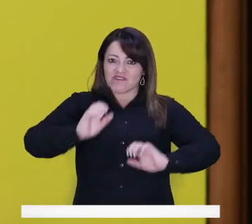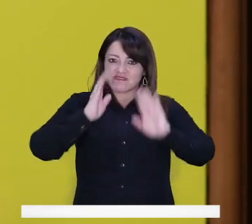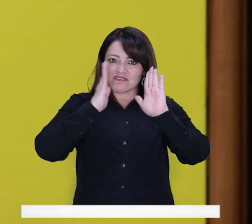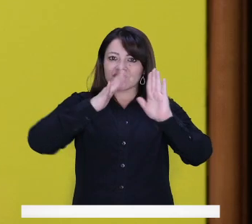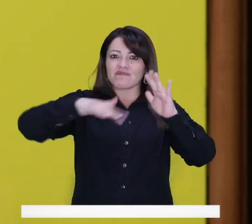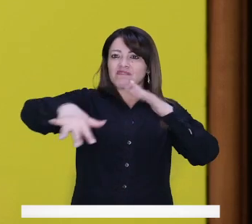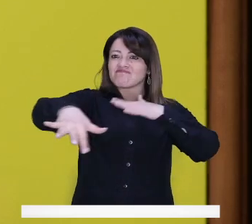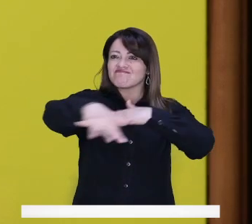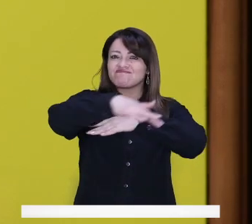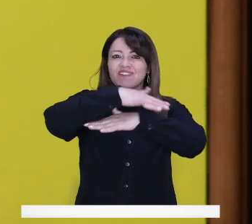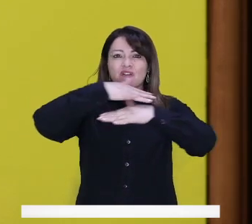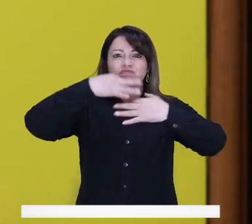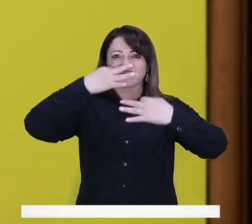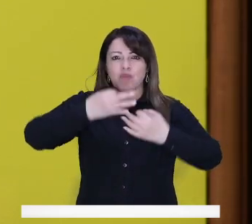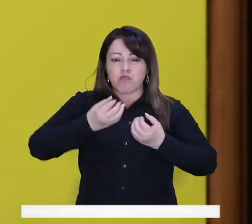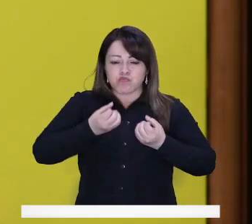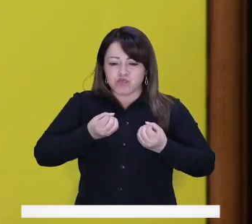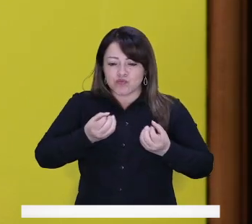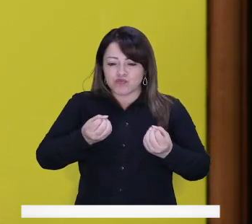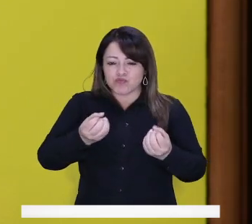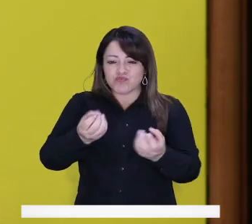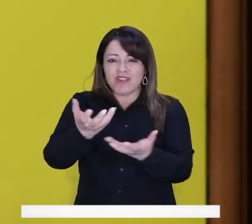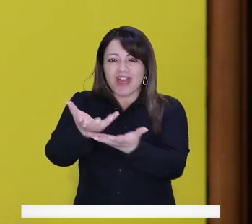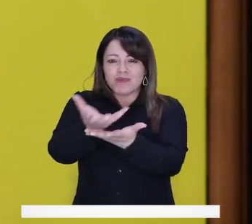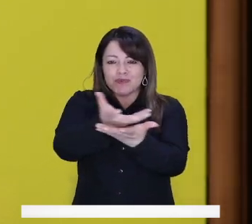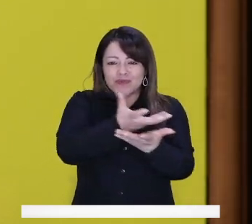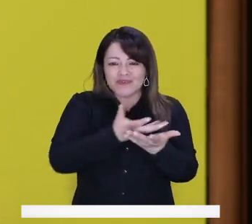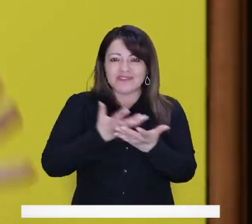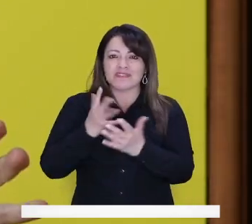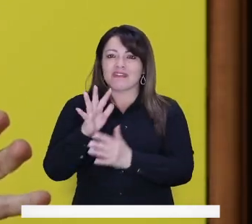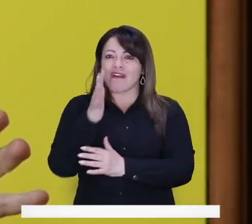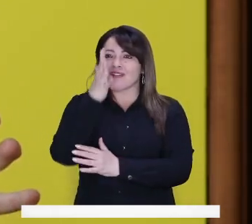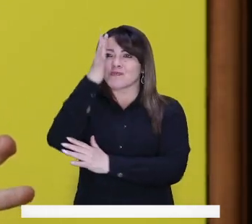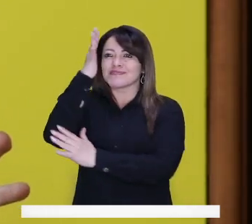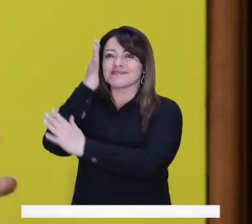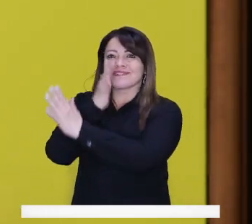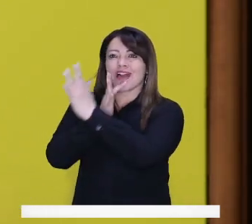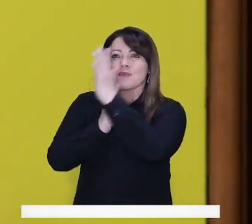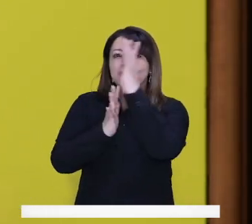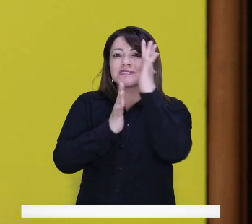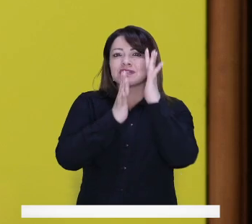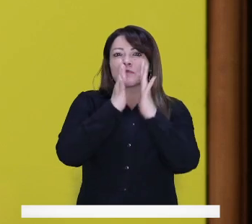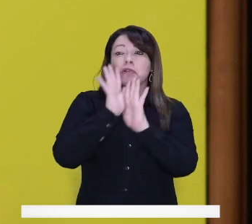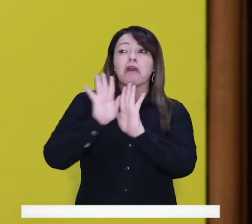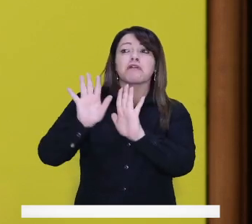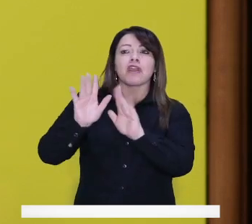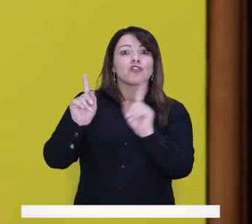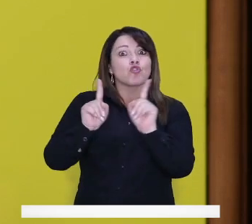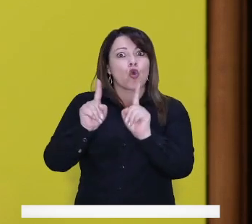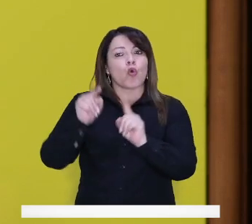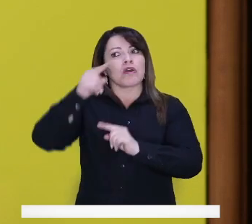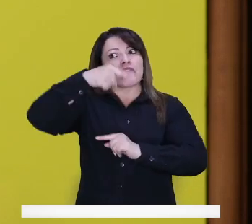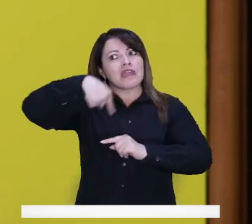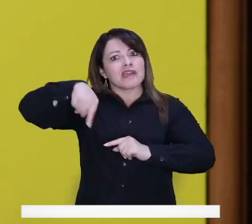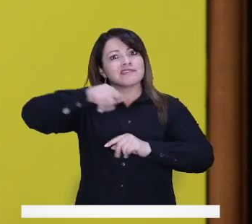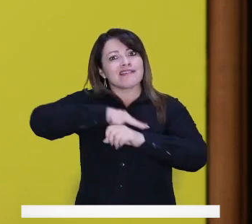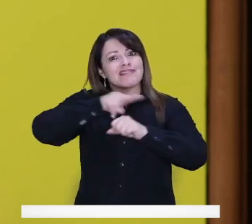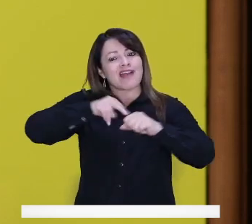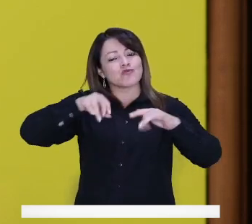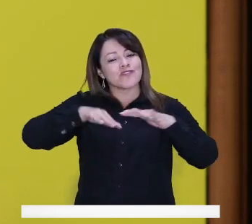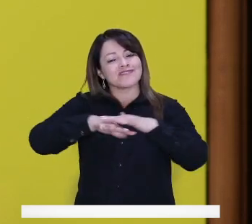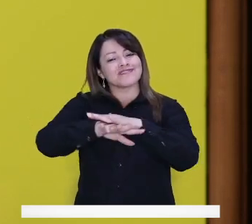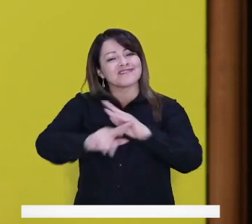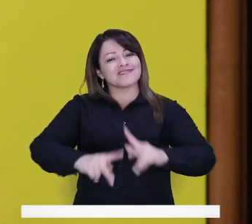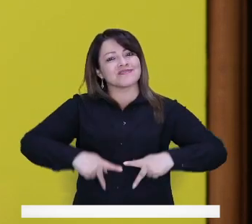ese sentido, los humedales, los árboles, no son solo un capricho, son una